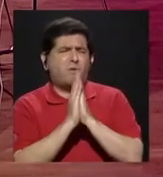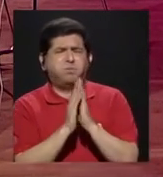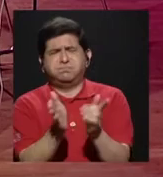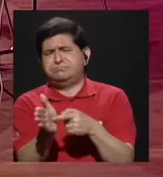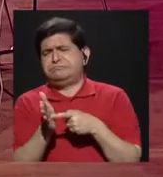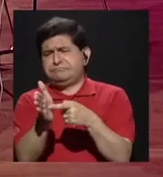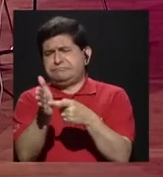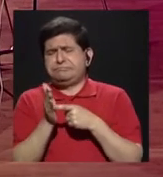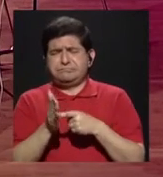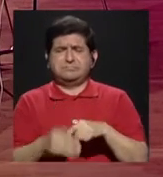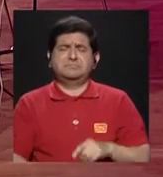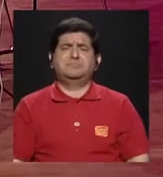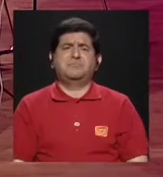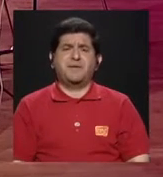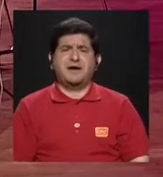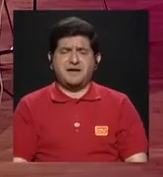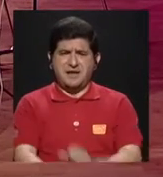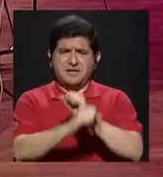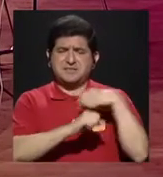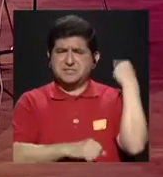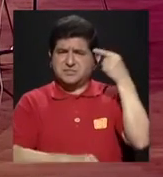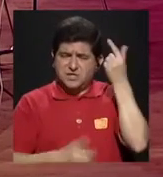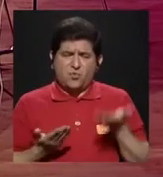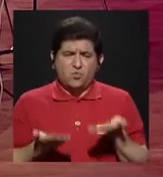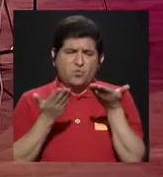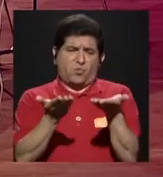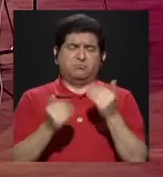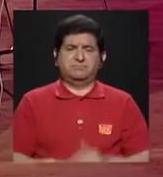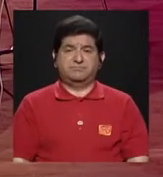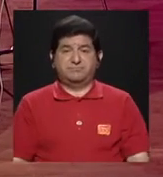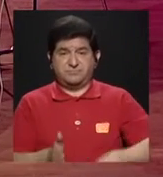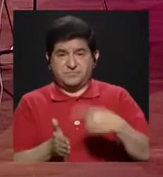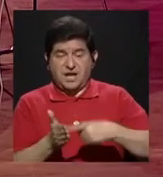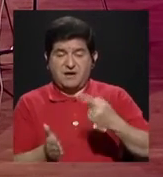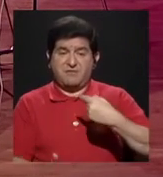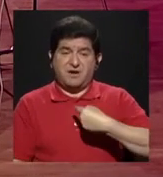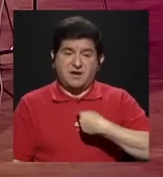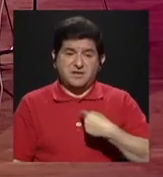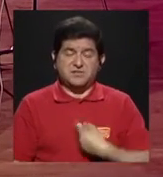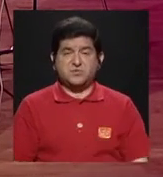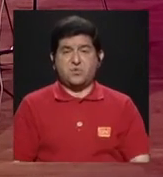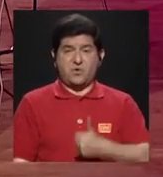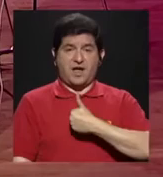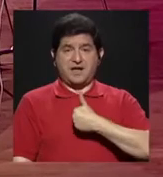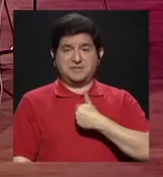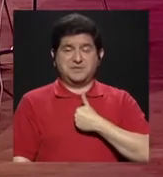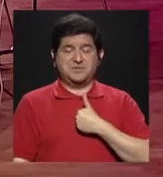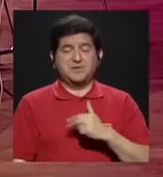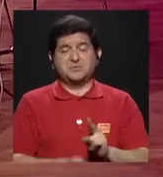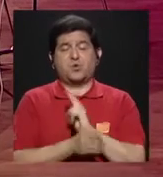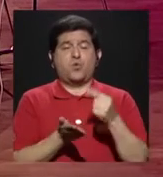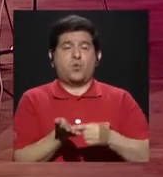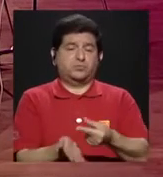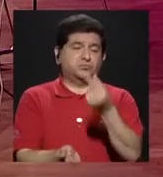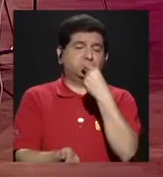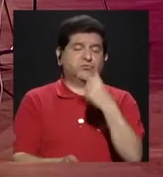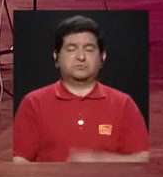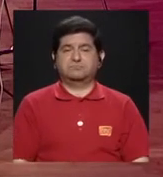para darle el seguro por el Estado. Entonces, de ahí a veces uno se tiene como que automedicar, ¿verdad? Porque no